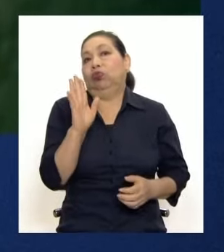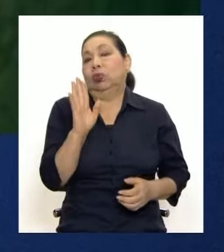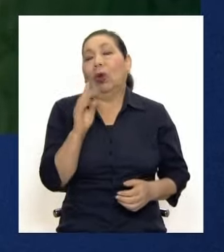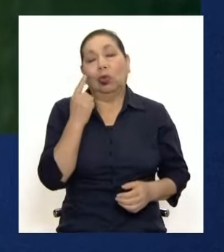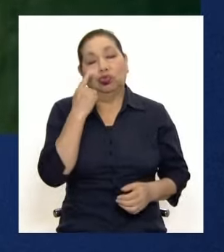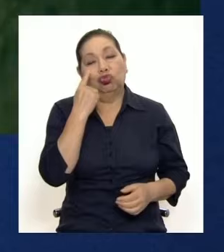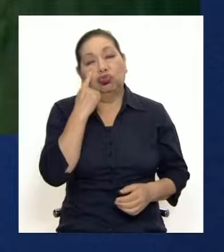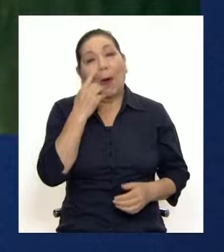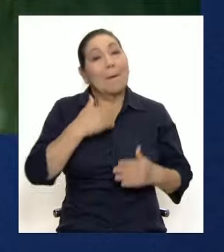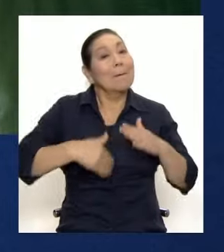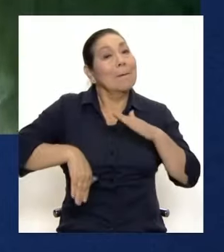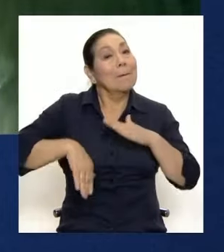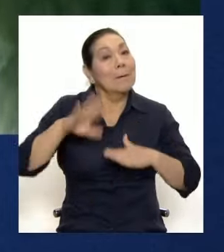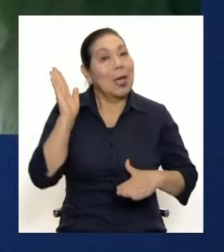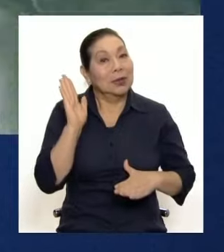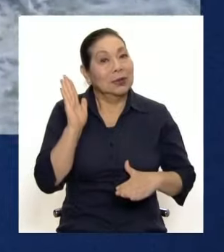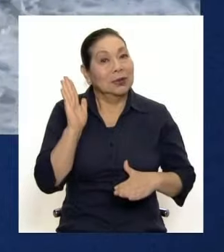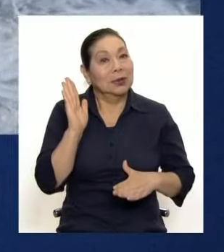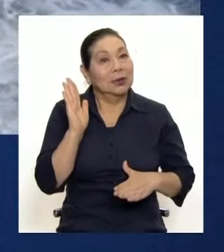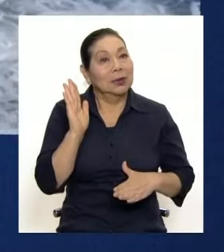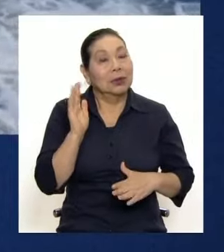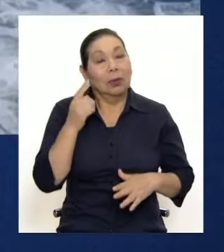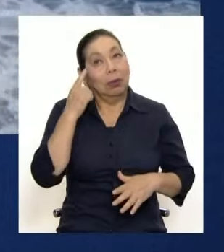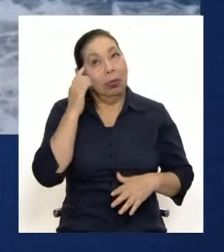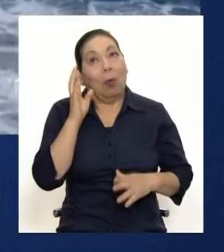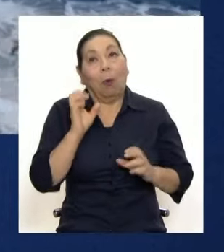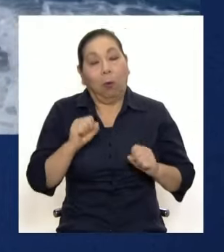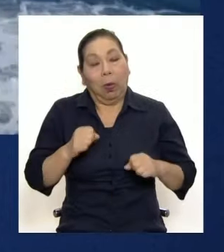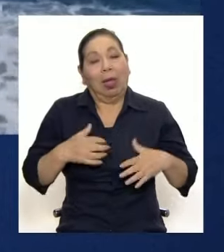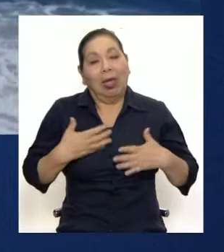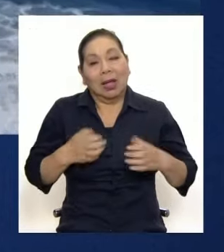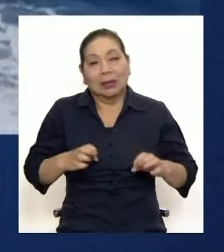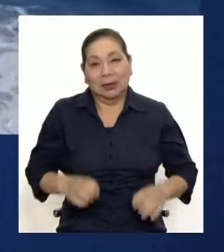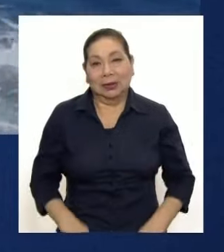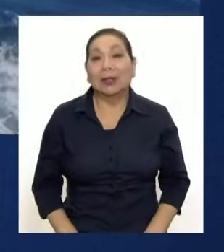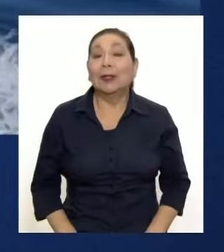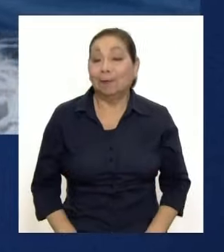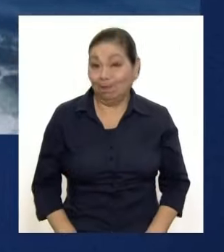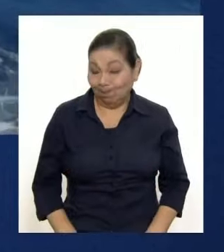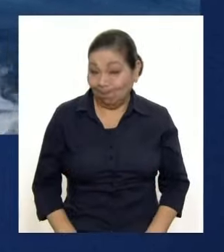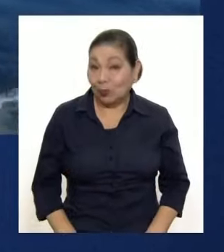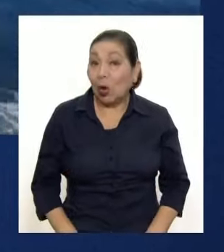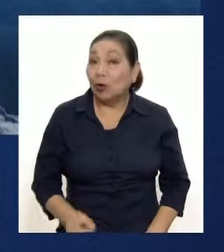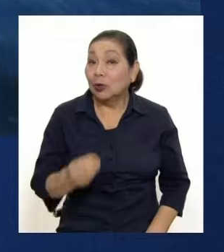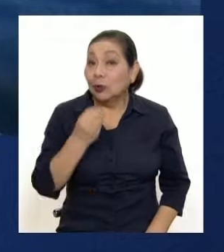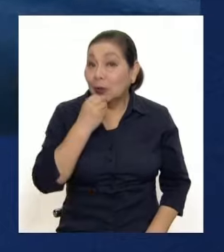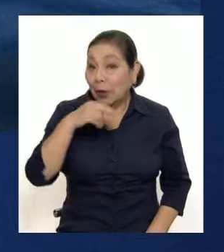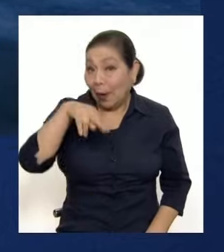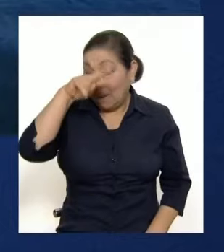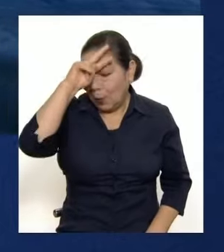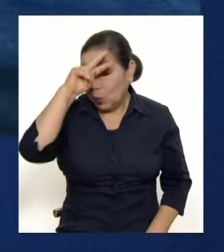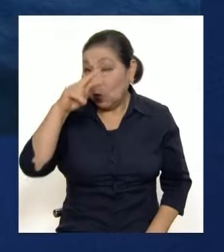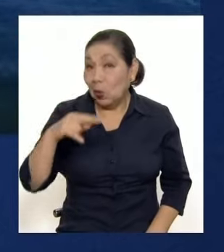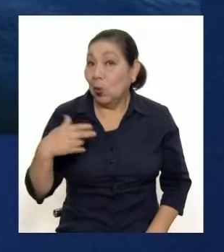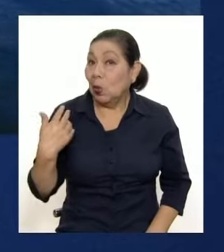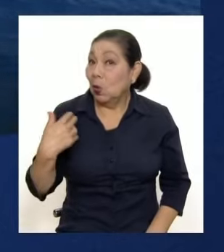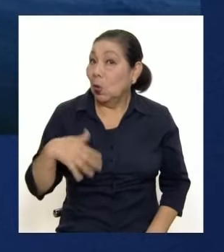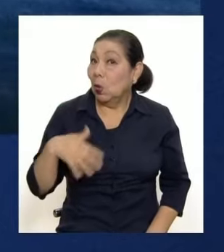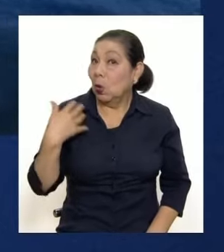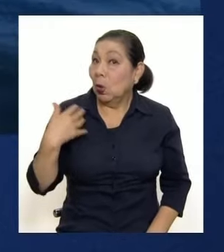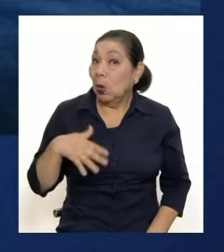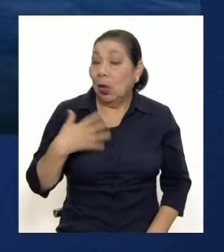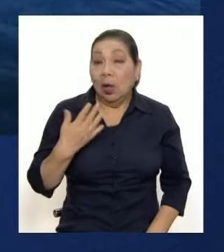reconocida Más allá de lo que nunca imaginamos que pudiera ser el la gastronomía peruana realmente